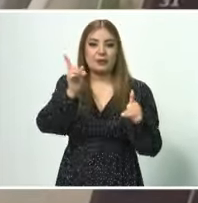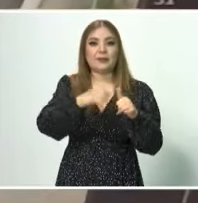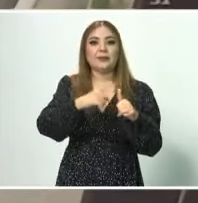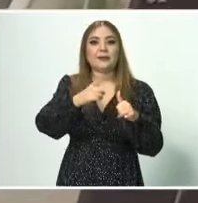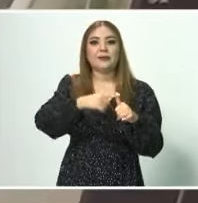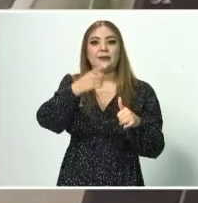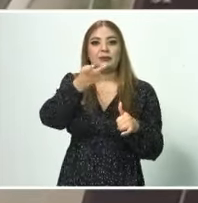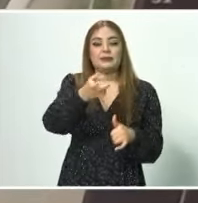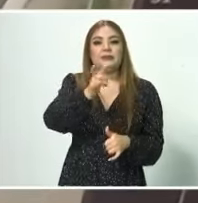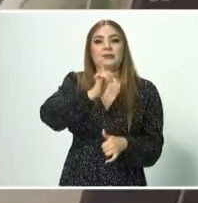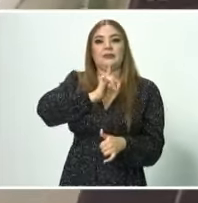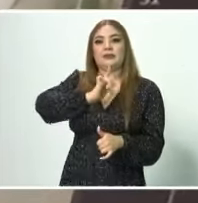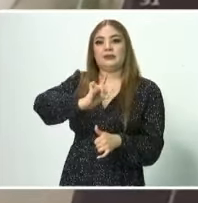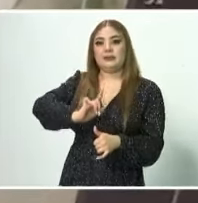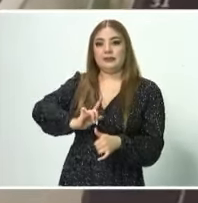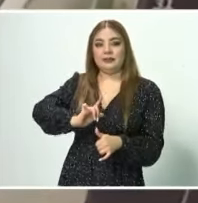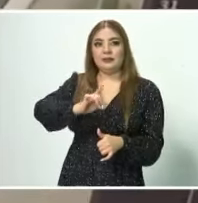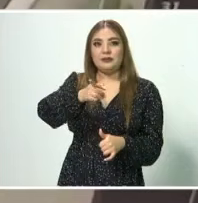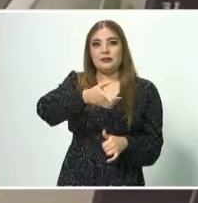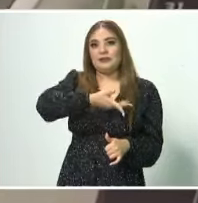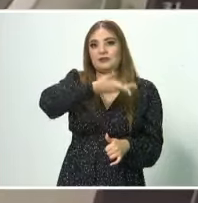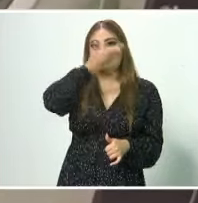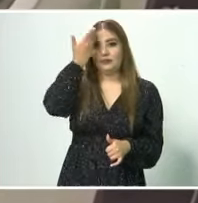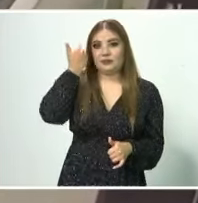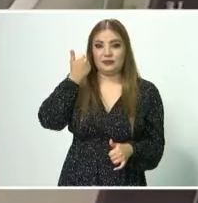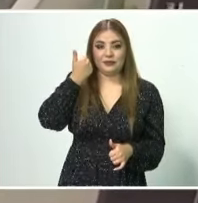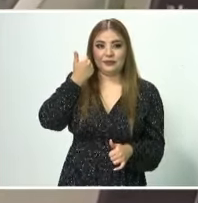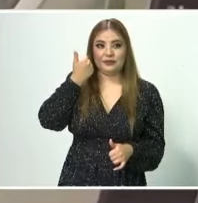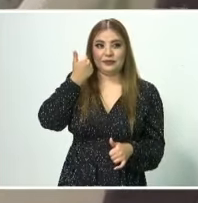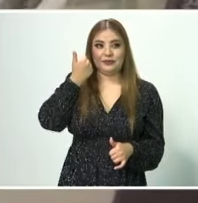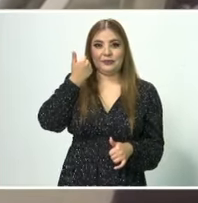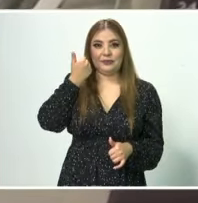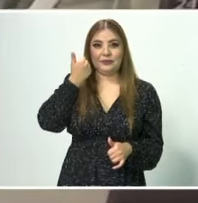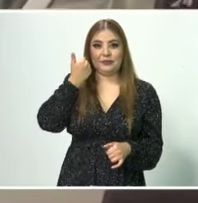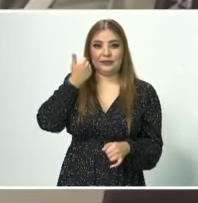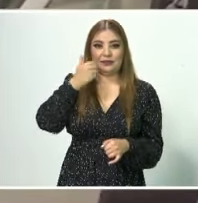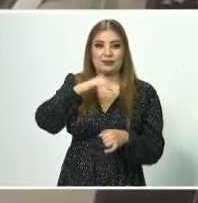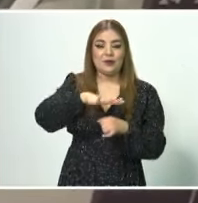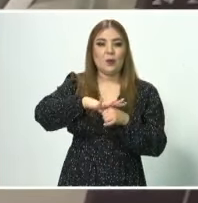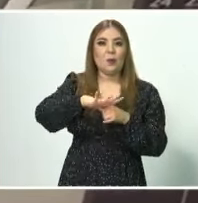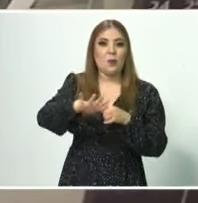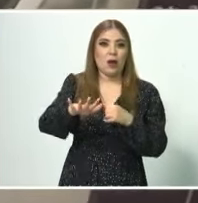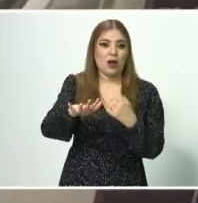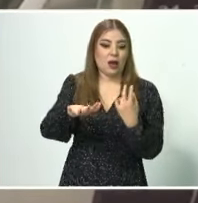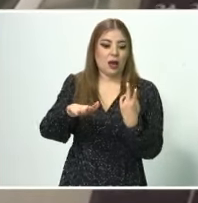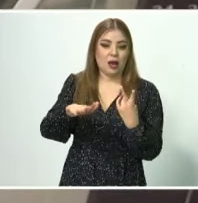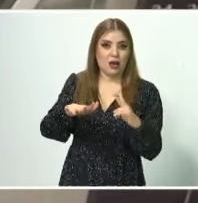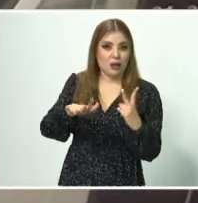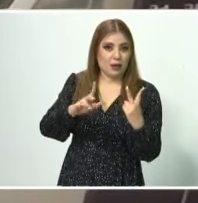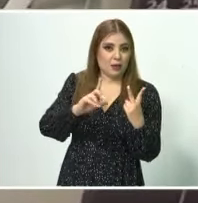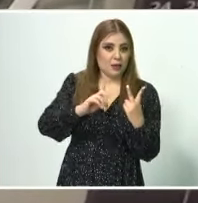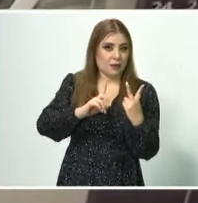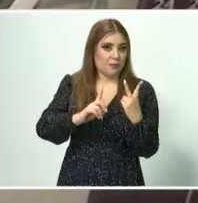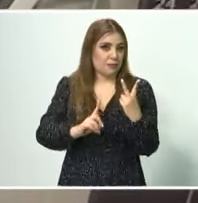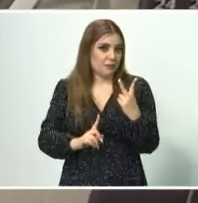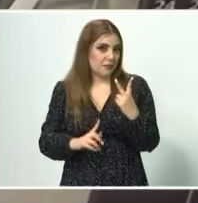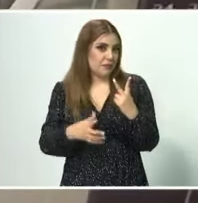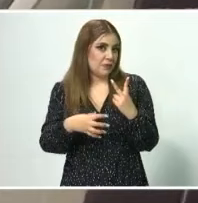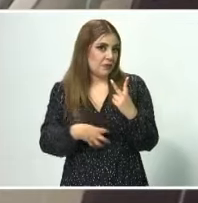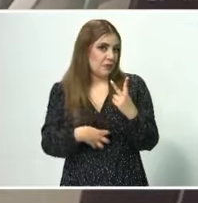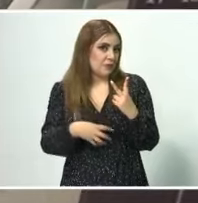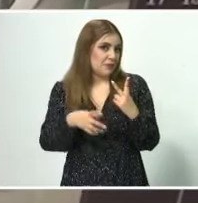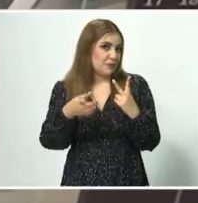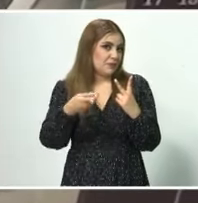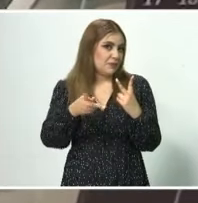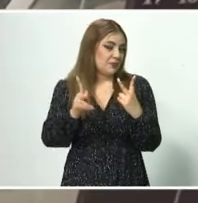sus necesidades no sabemos De cuáles de las dos okay al parecer pues pudiera ser a lo